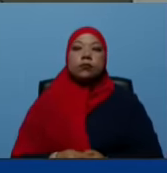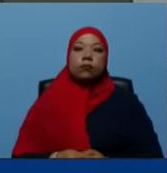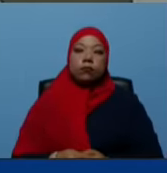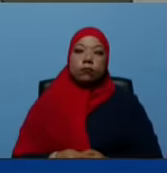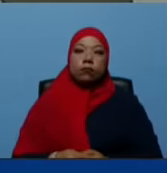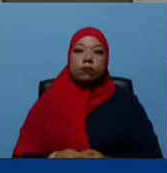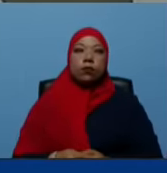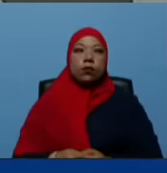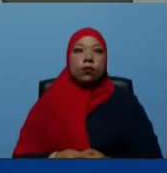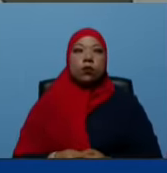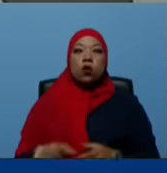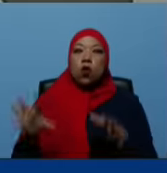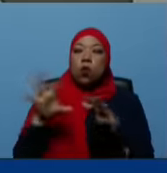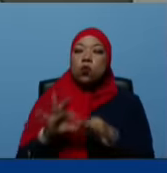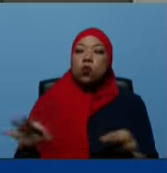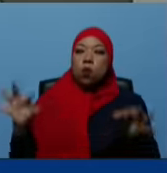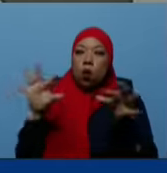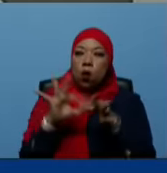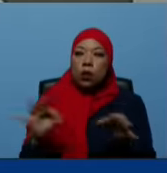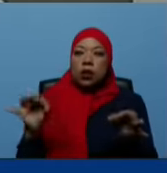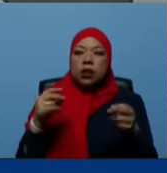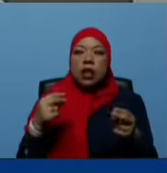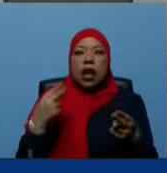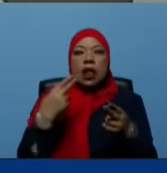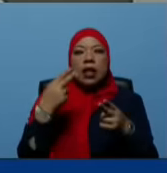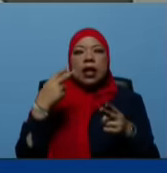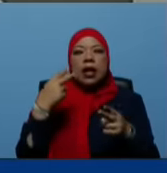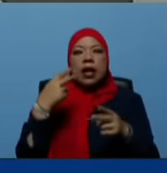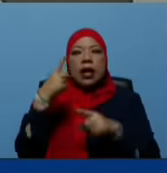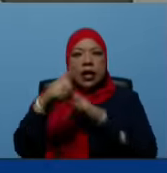una cuenta llamada Anonymous,